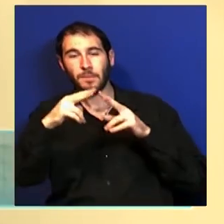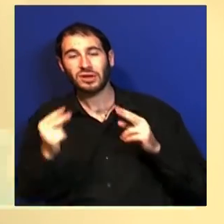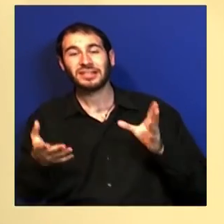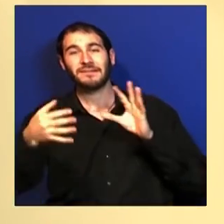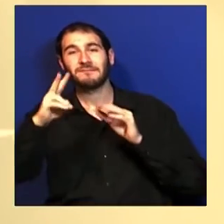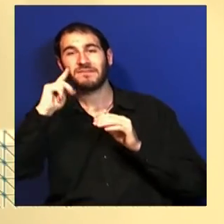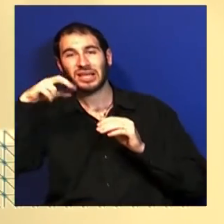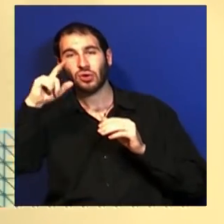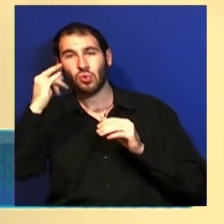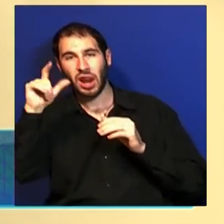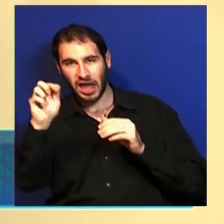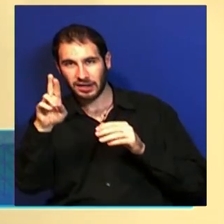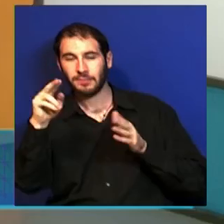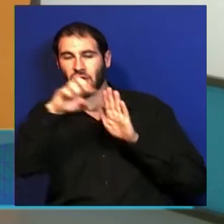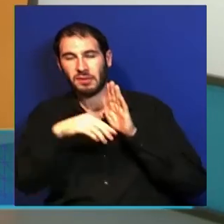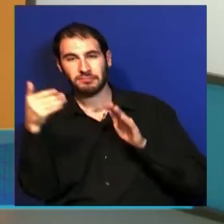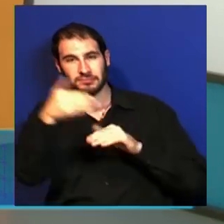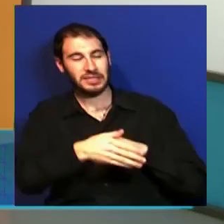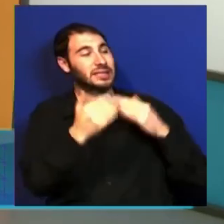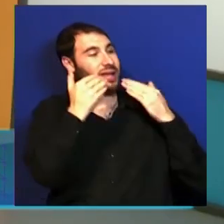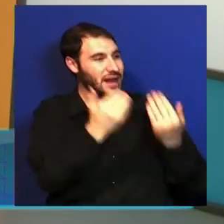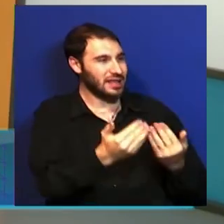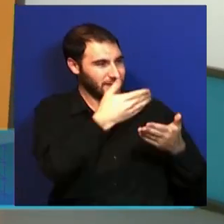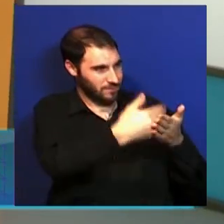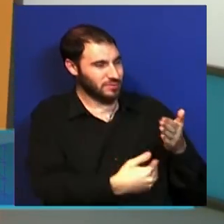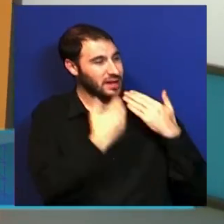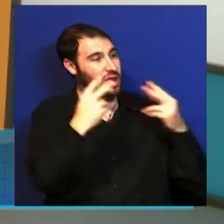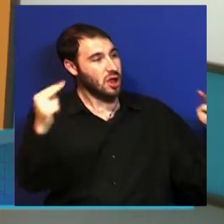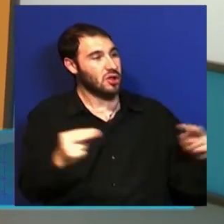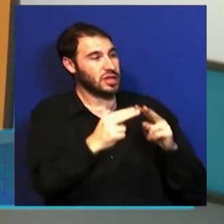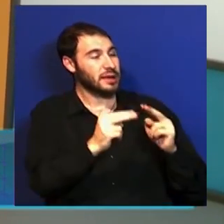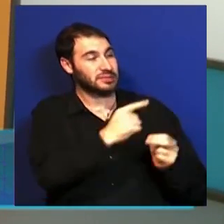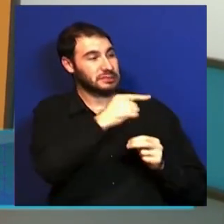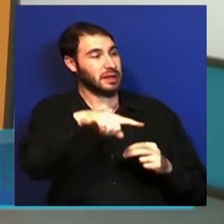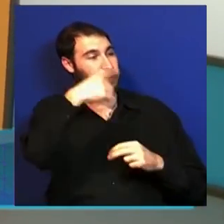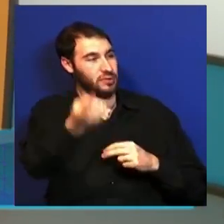www.facebook.com/puentevincular y ahí acceder a los programas. Anita, muchísimas gracias por el informe, nos reencontramos la semana que viene.